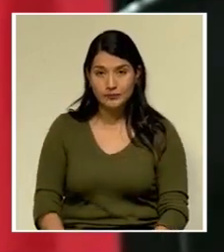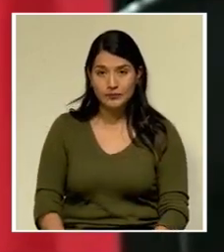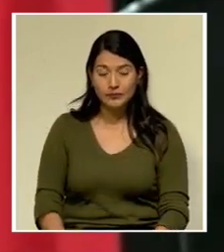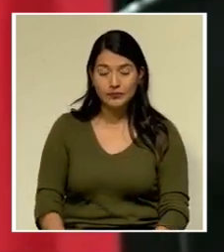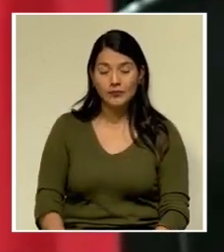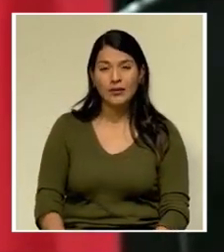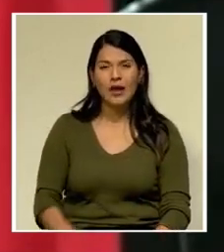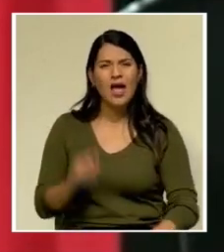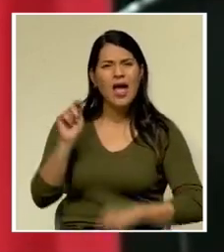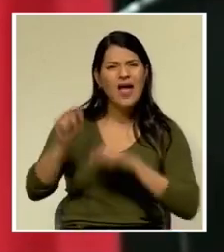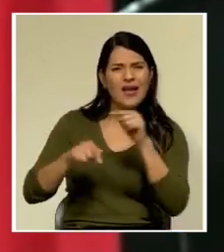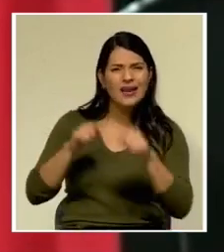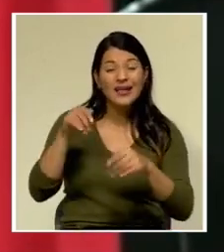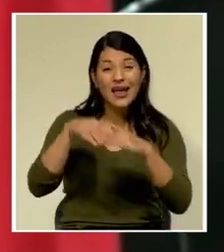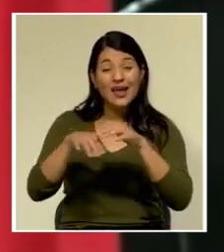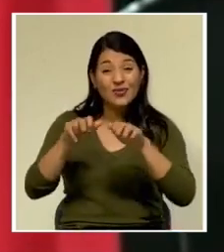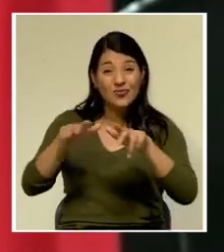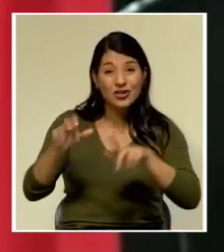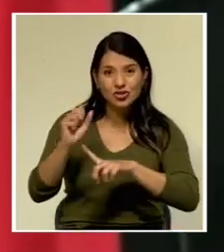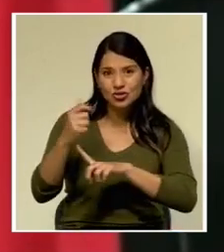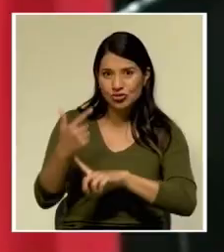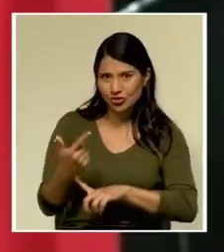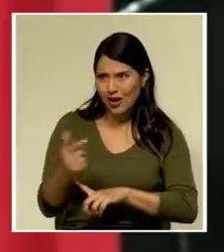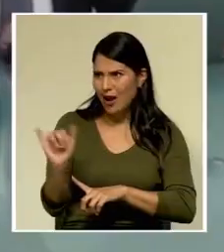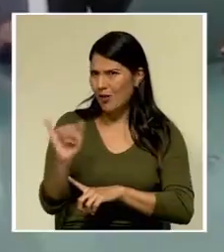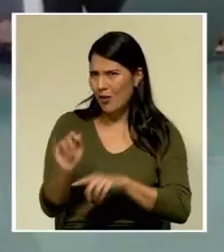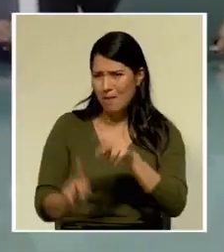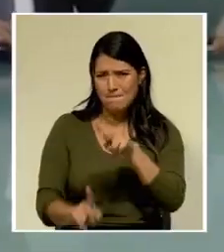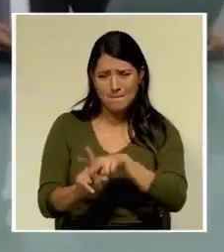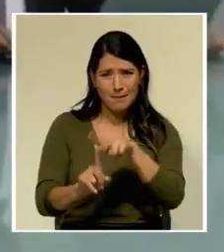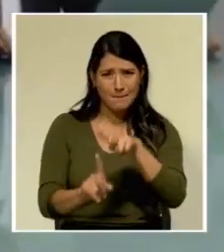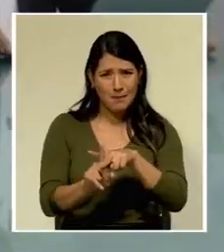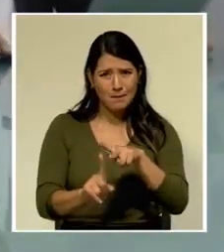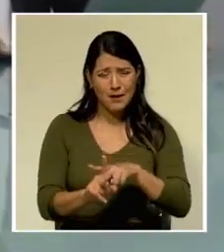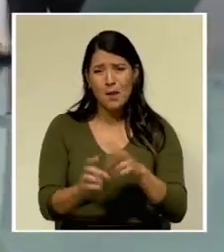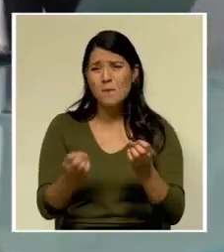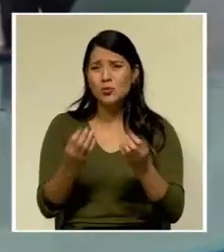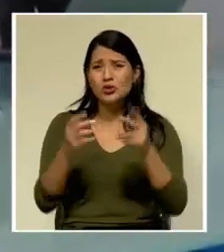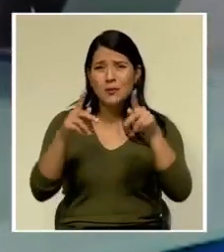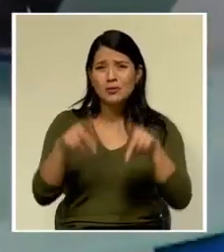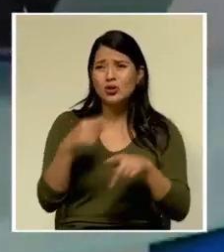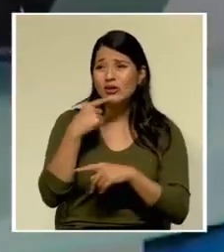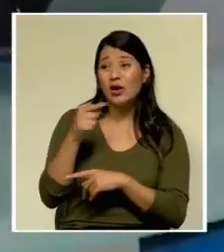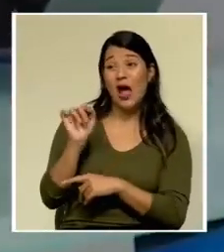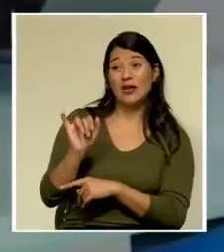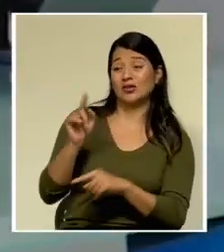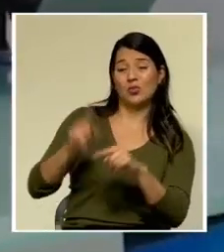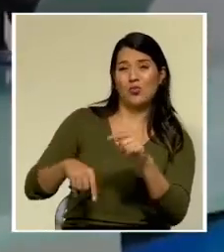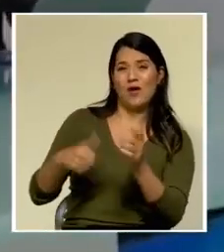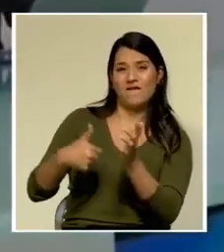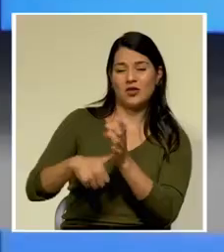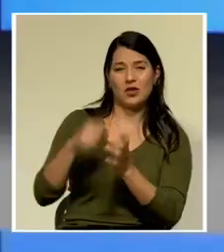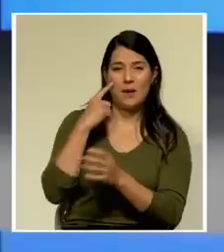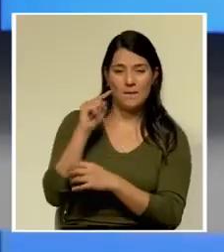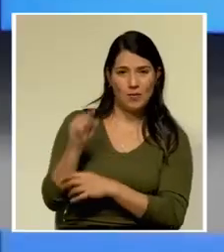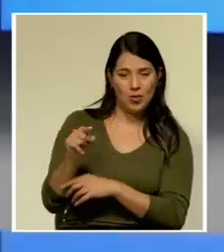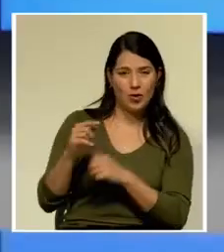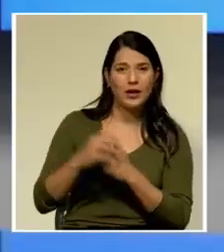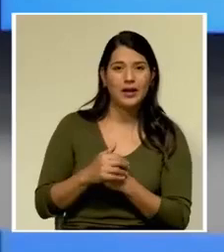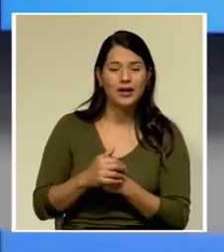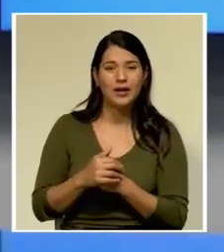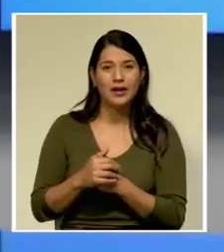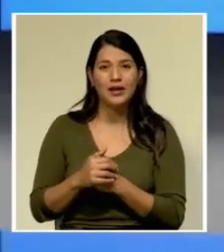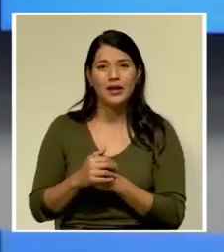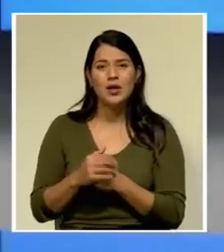Las críticas en redes sociales tampoco se hicieron esperar y no faltó quien dijera, así no puedo votar por él, en línea con el